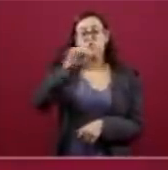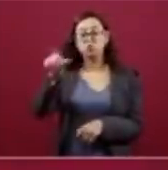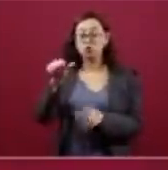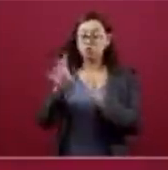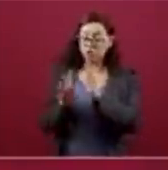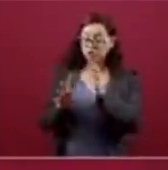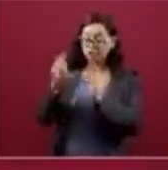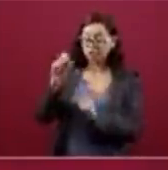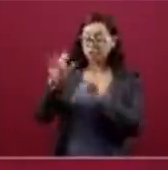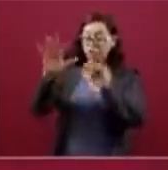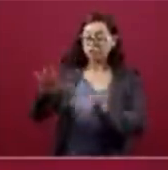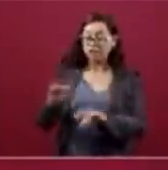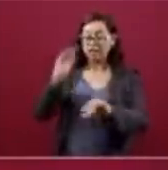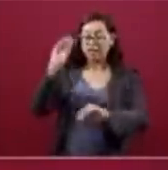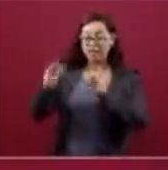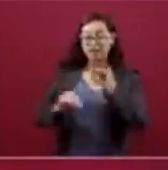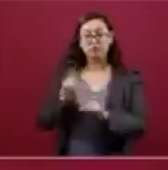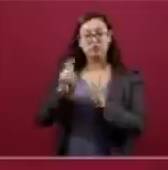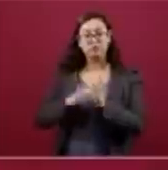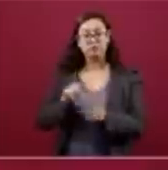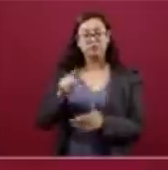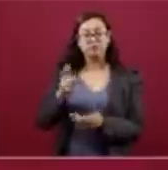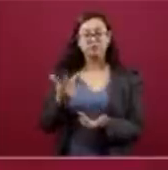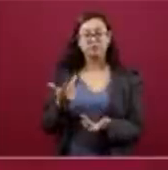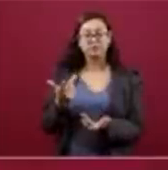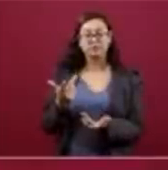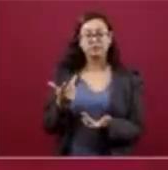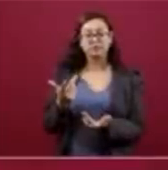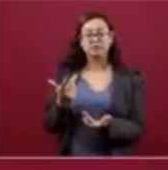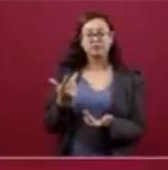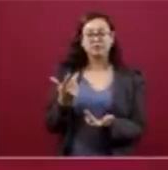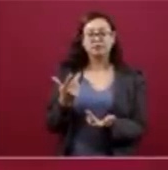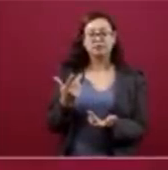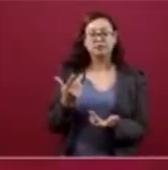luego fue